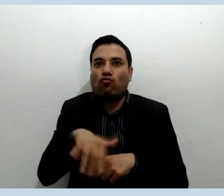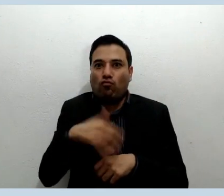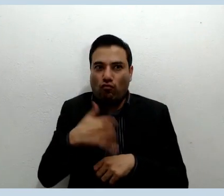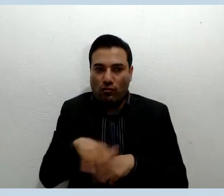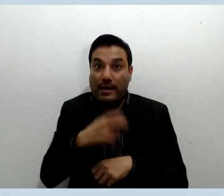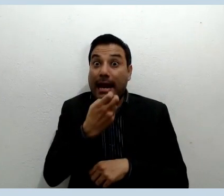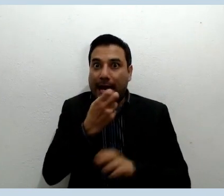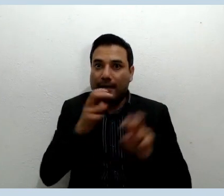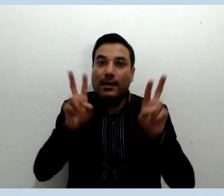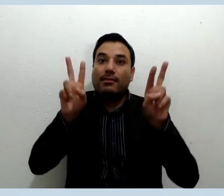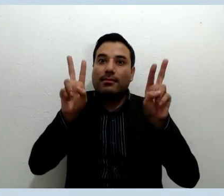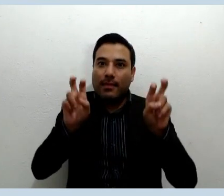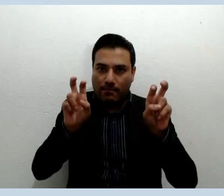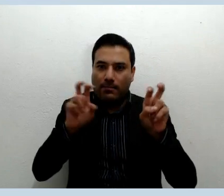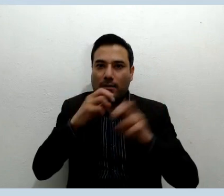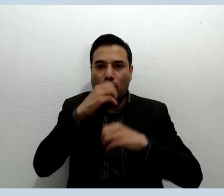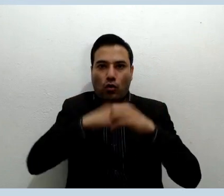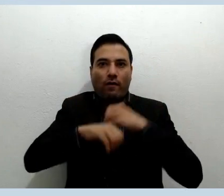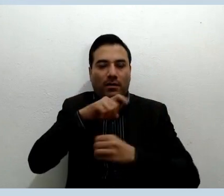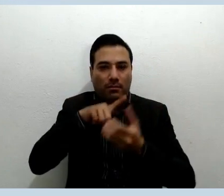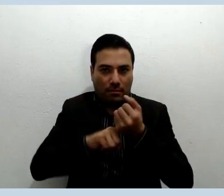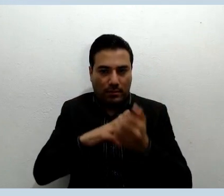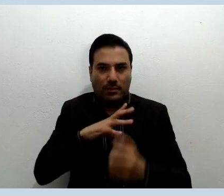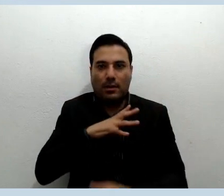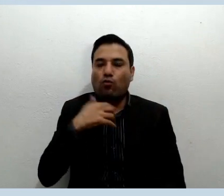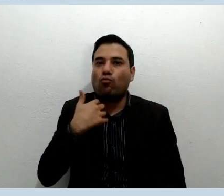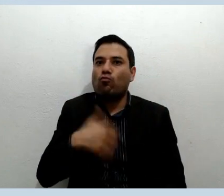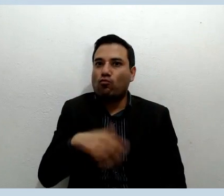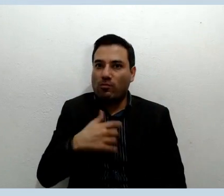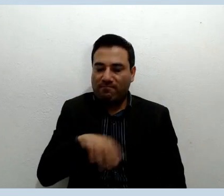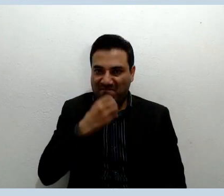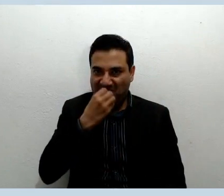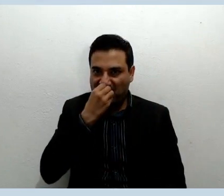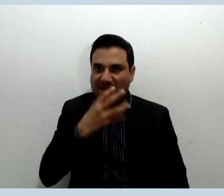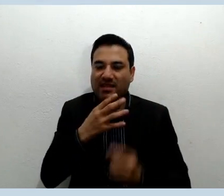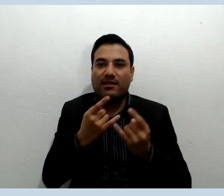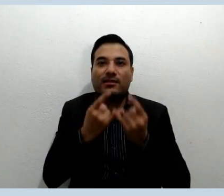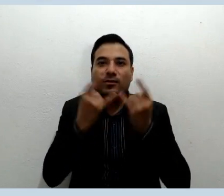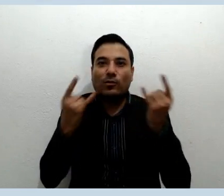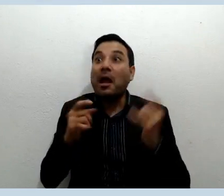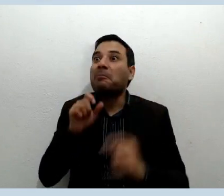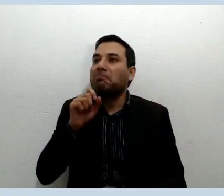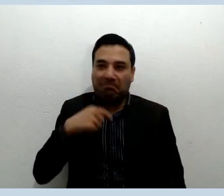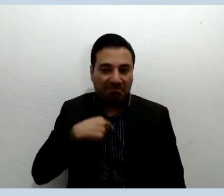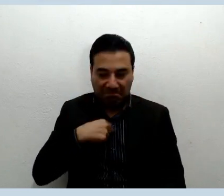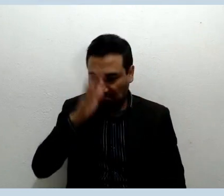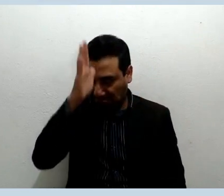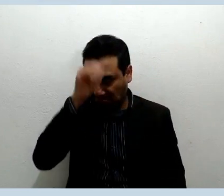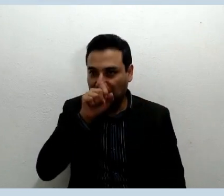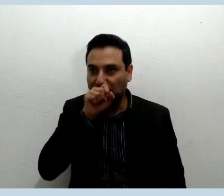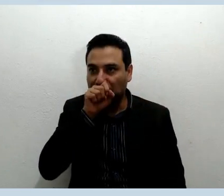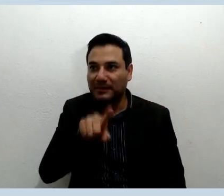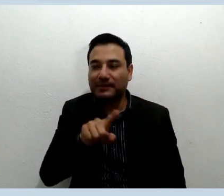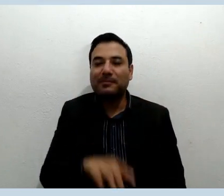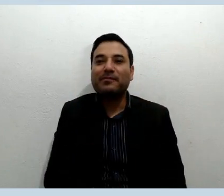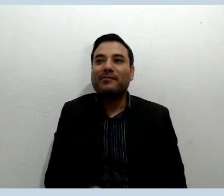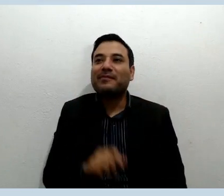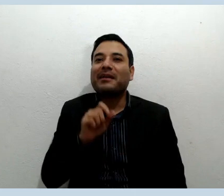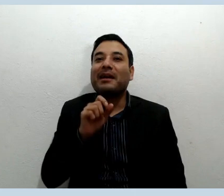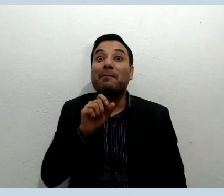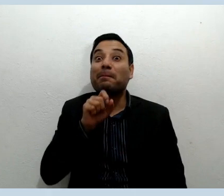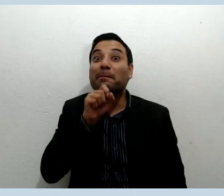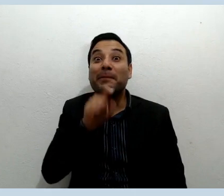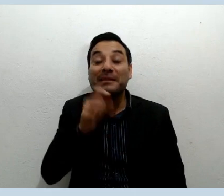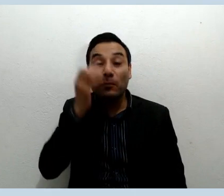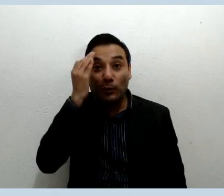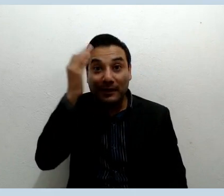sí creo que ese fue un gran momento concuerdo llegó junto con Taylor Swift a la Ciudad